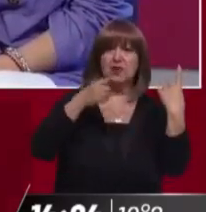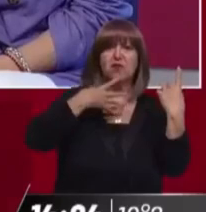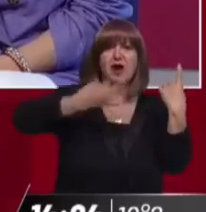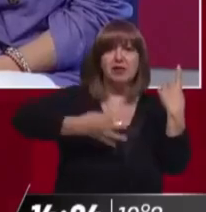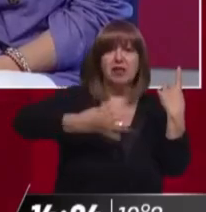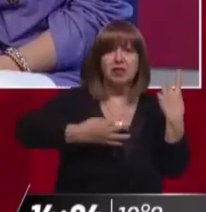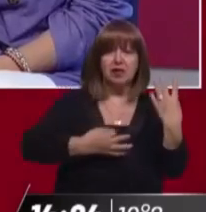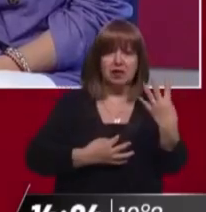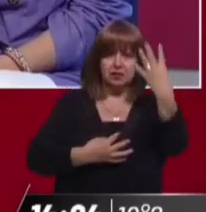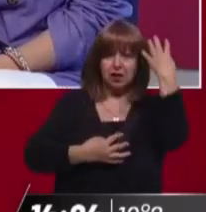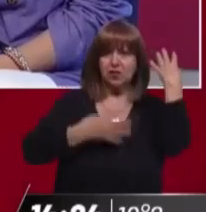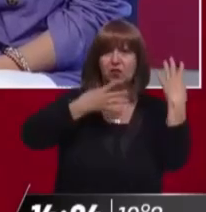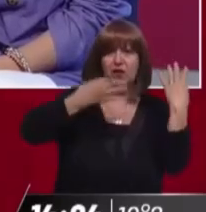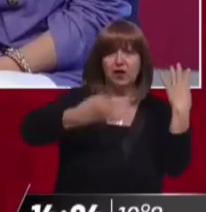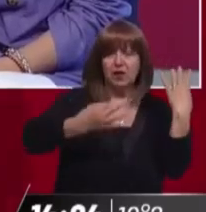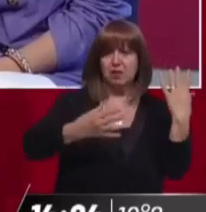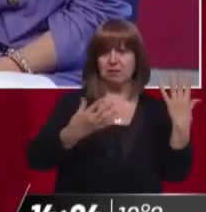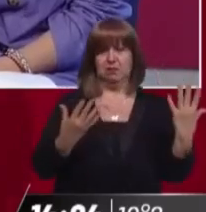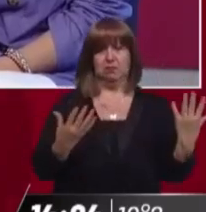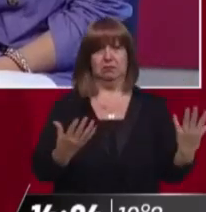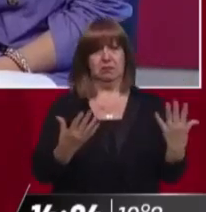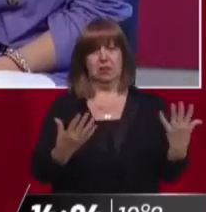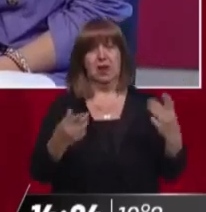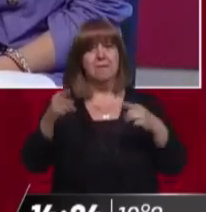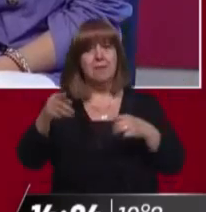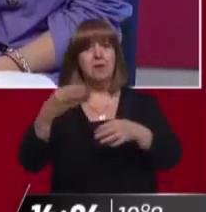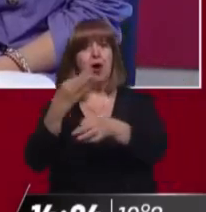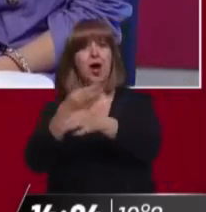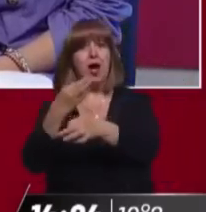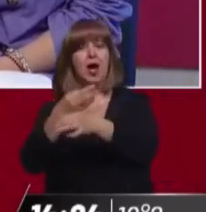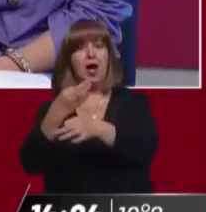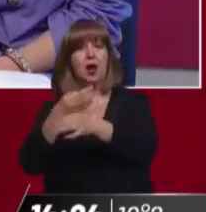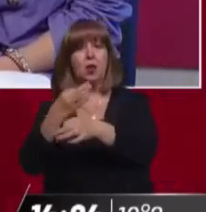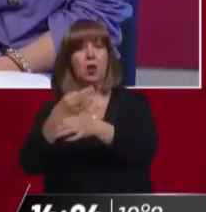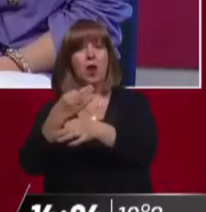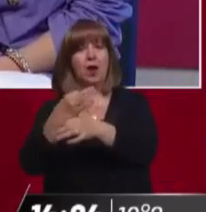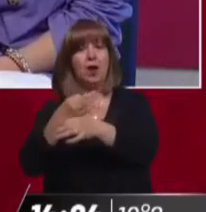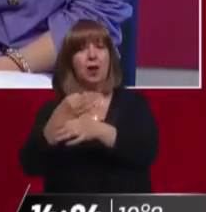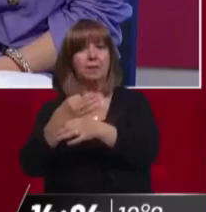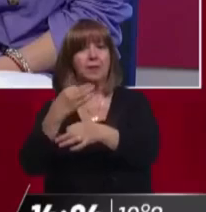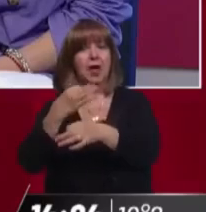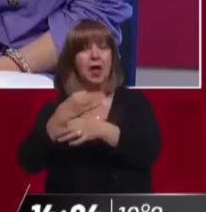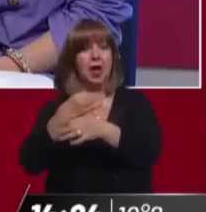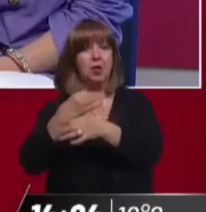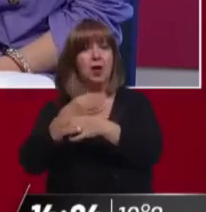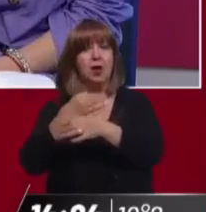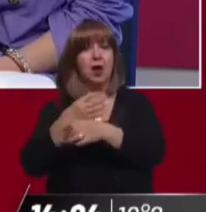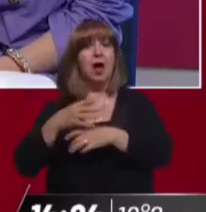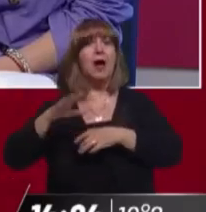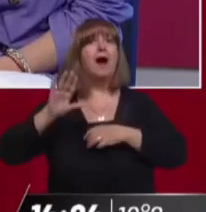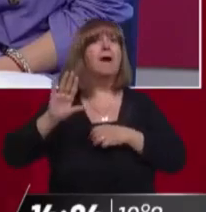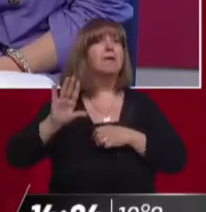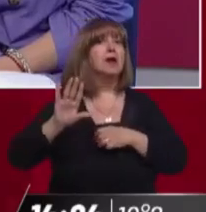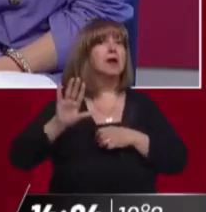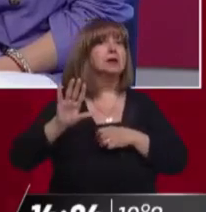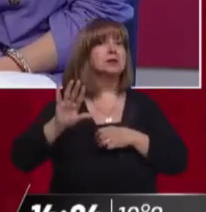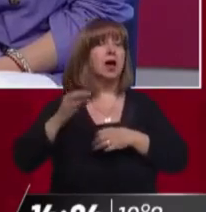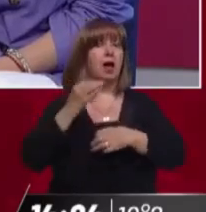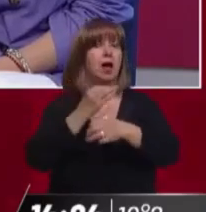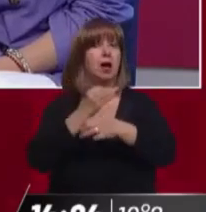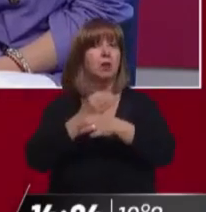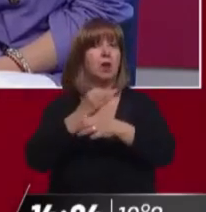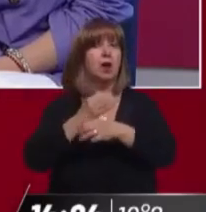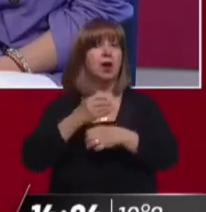ya en una escuela de Springfield Ohio recibieron la tercera amenaza ya son dos escuelas primarias y